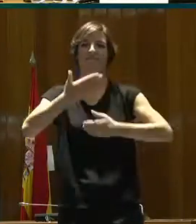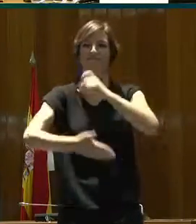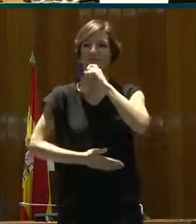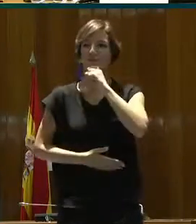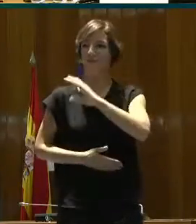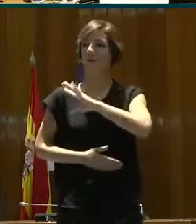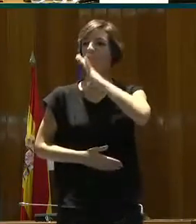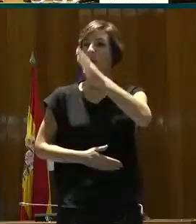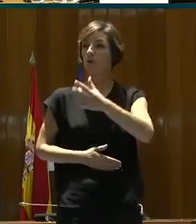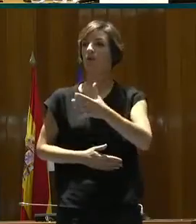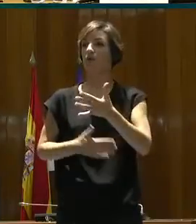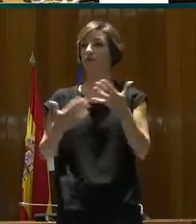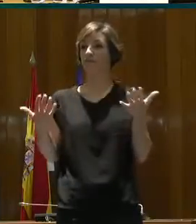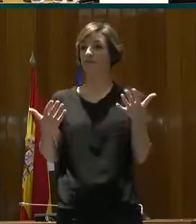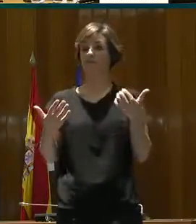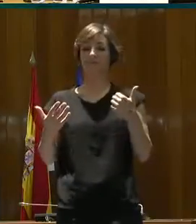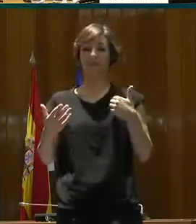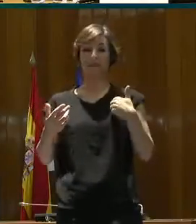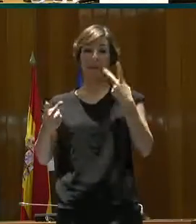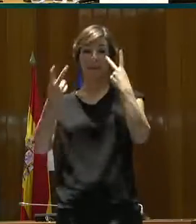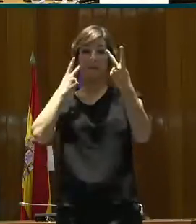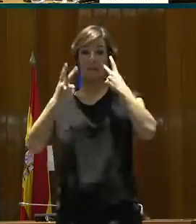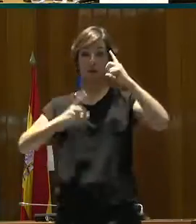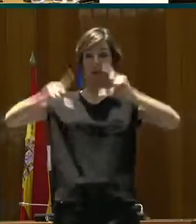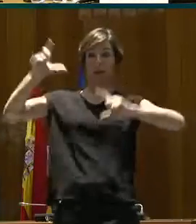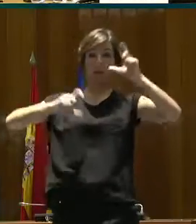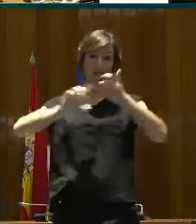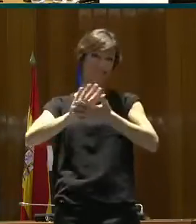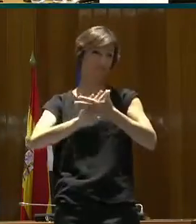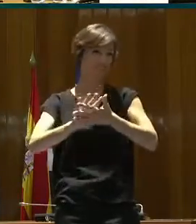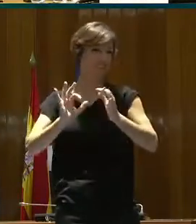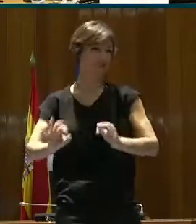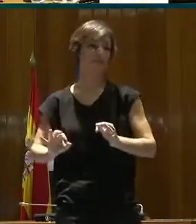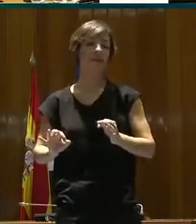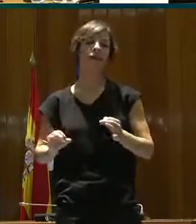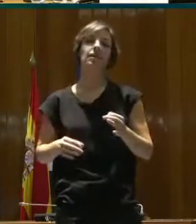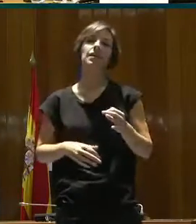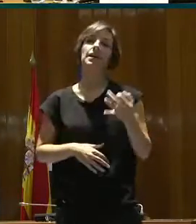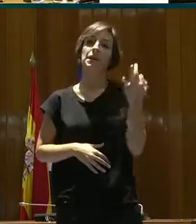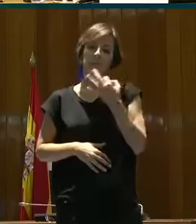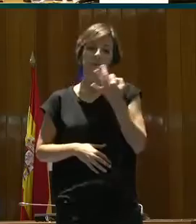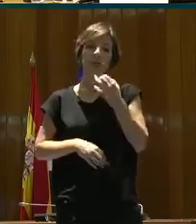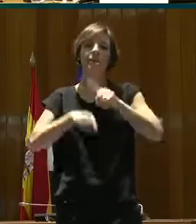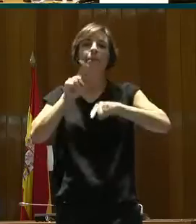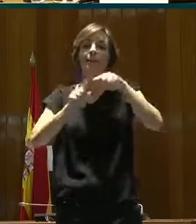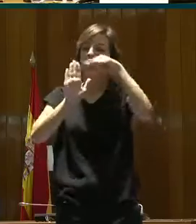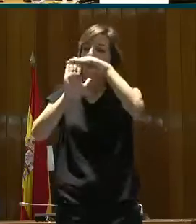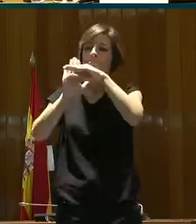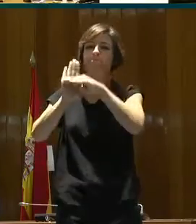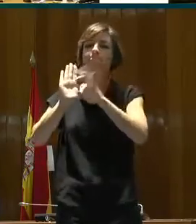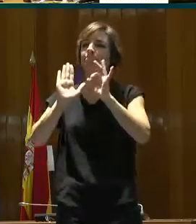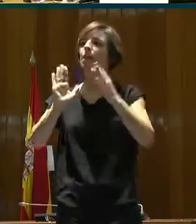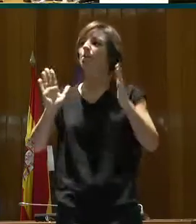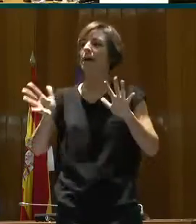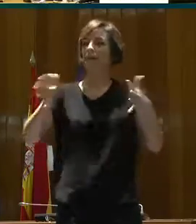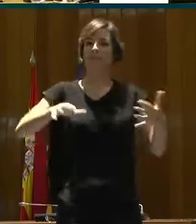la modalidad visogestual impone determinadas exigencias a la hora de llevar a cabo